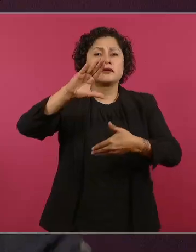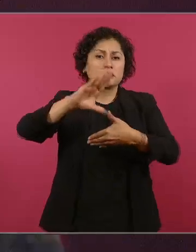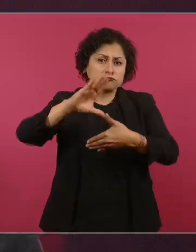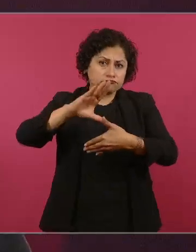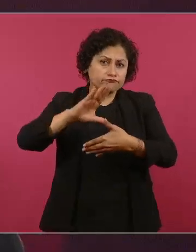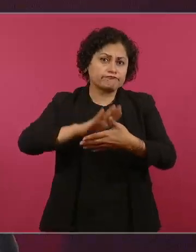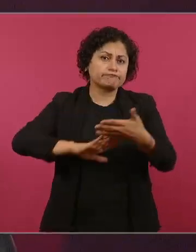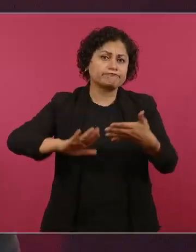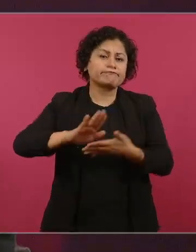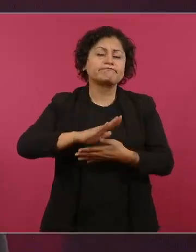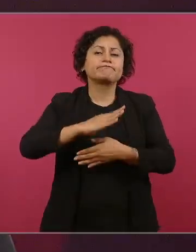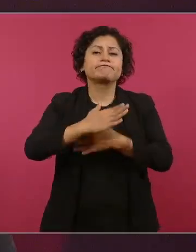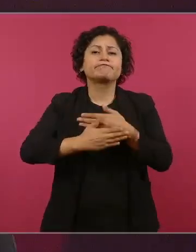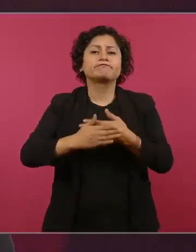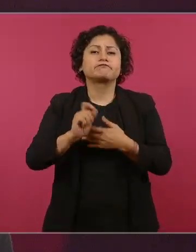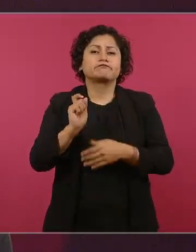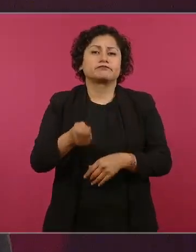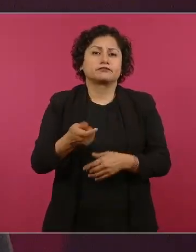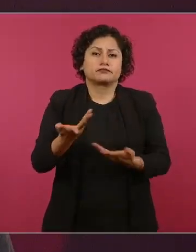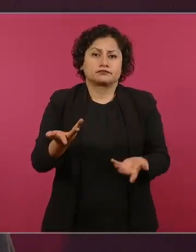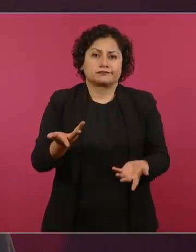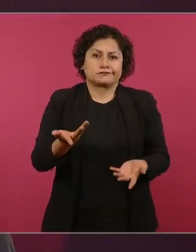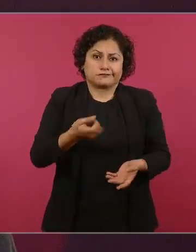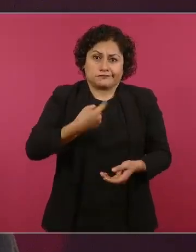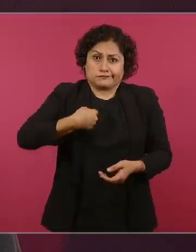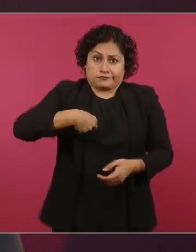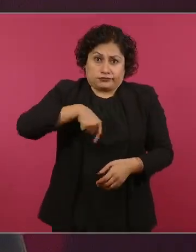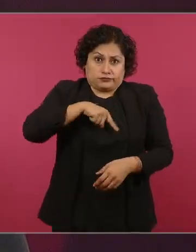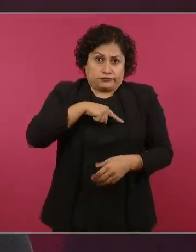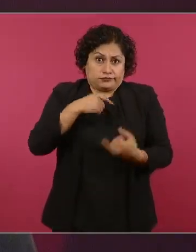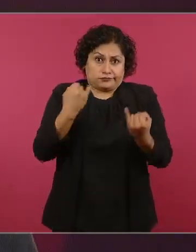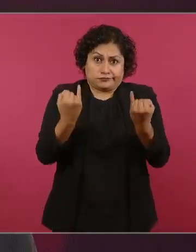Bueno, nuestra historia.